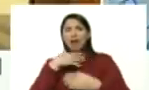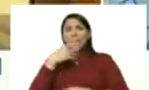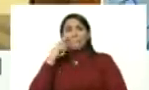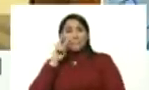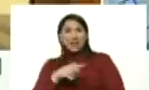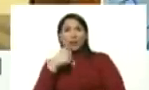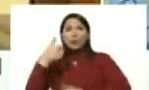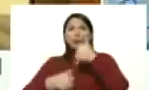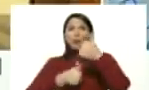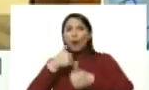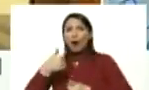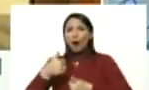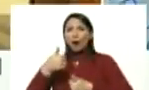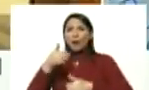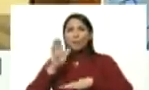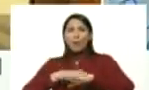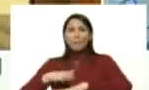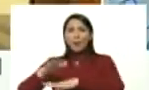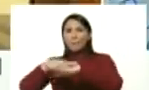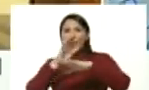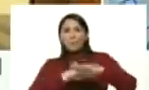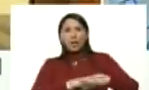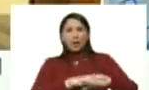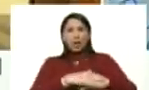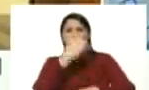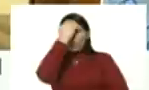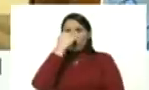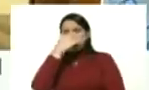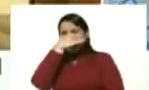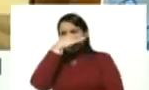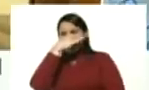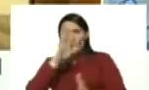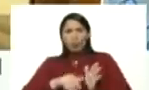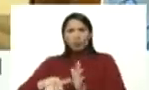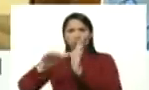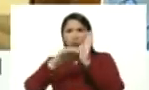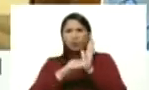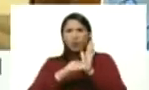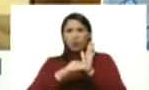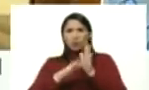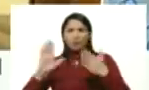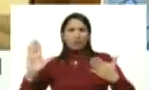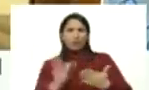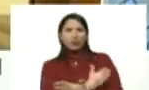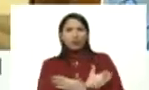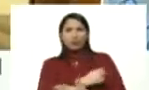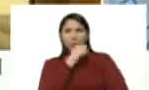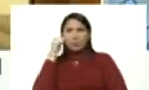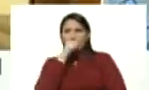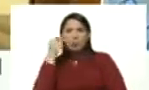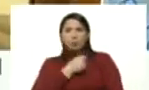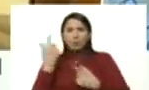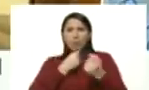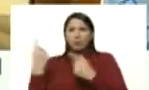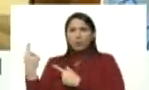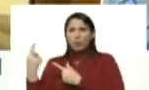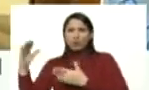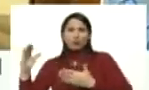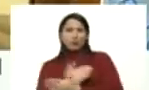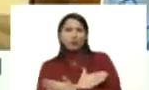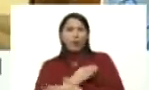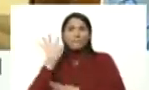corrupción, terrorismo, narcotráfico y recuperación de activos confiscados ilegalmente por países y